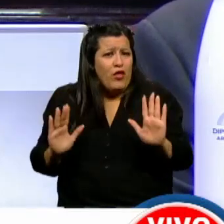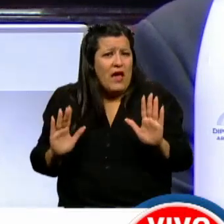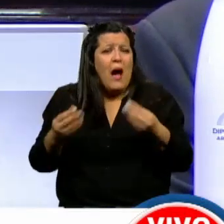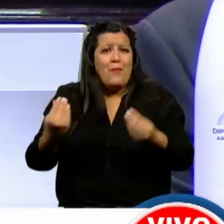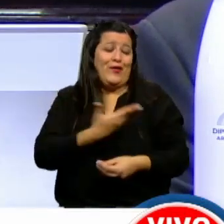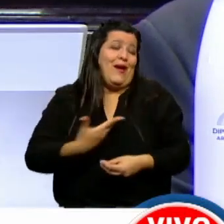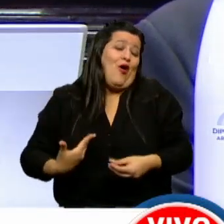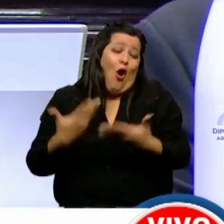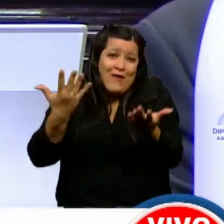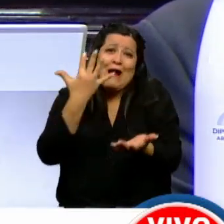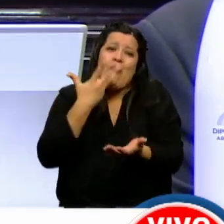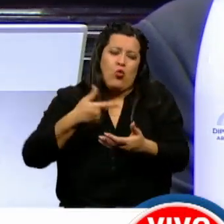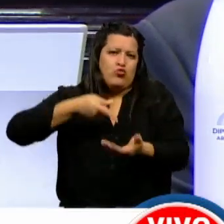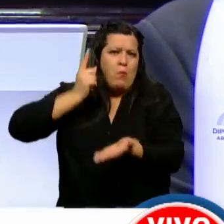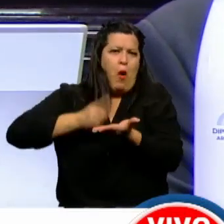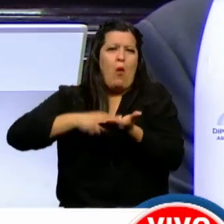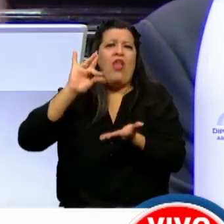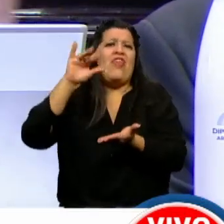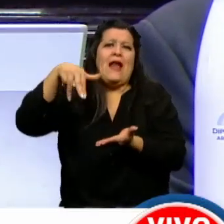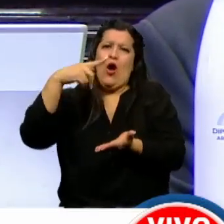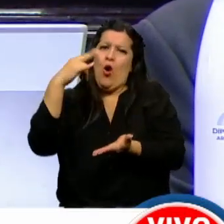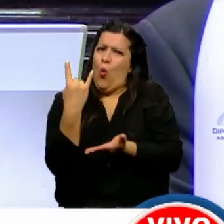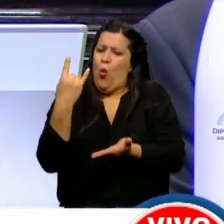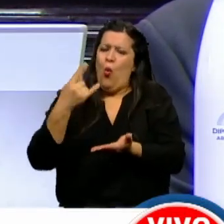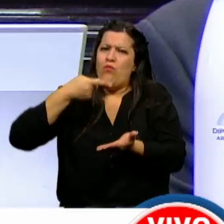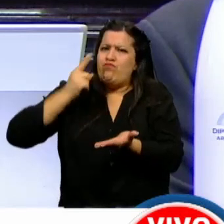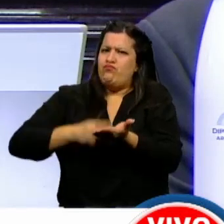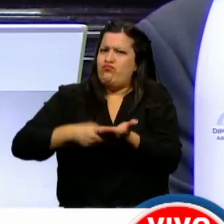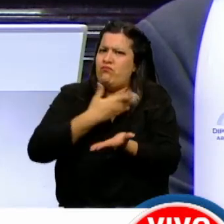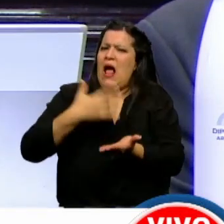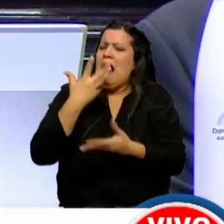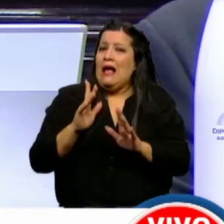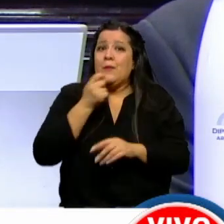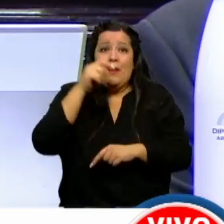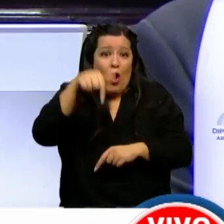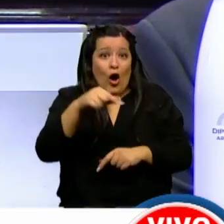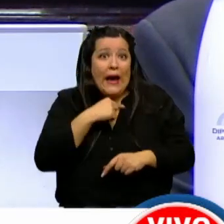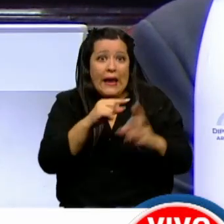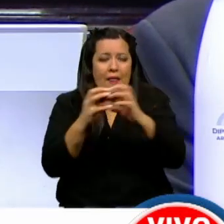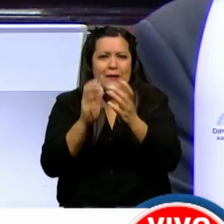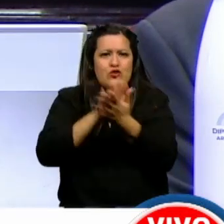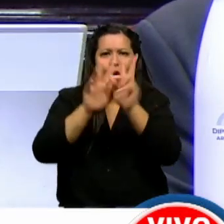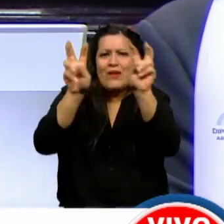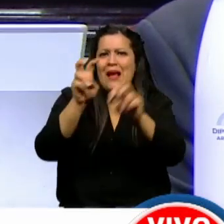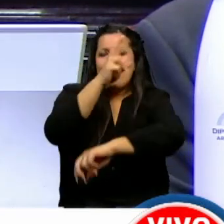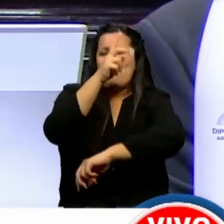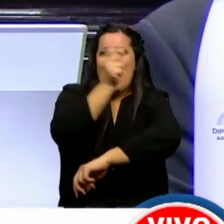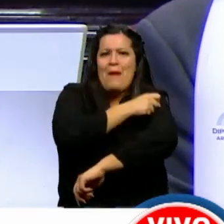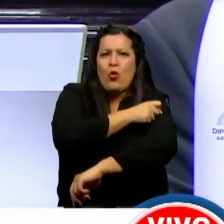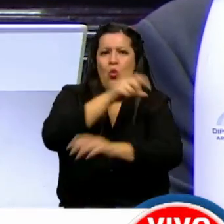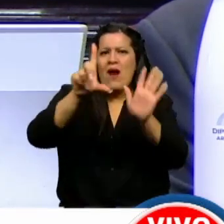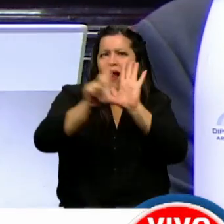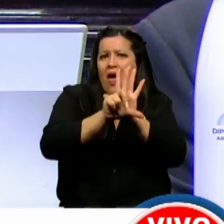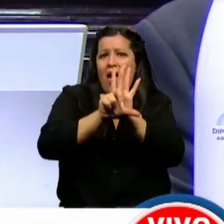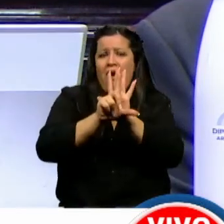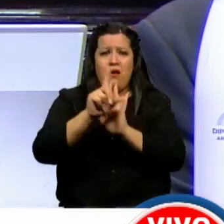gobierno le gusta abusar de los DNUs. Hoy aquí se quiso tratar la ley de vacunas para dar en el ámbito